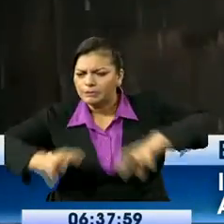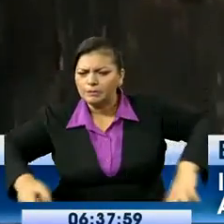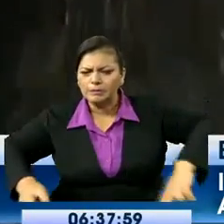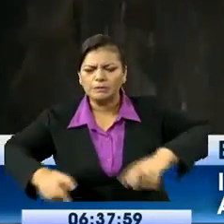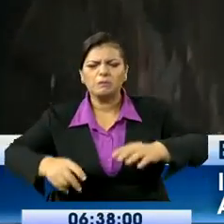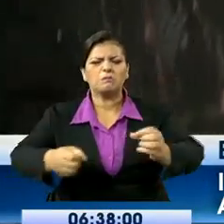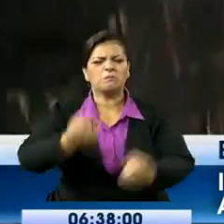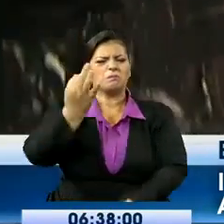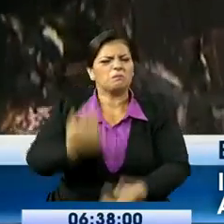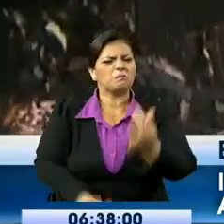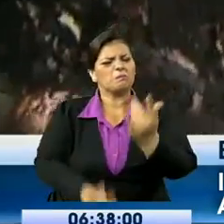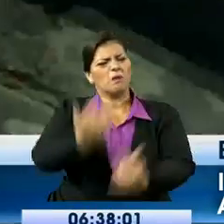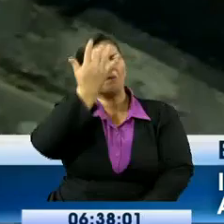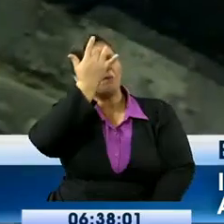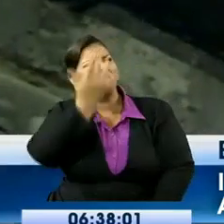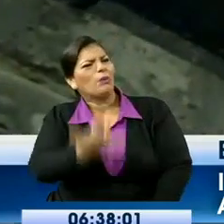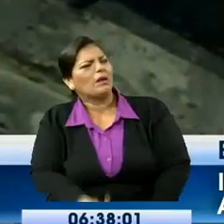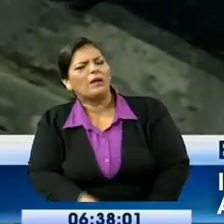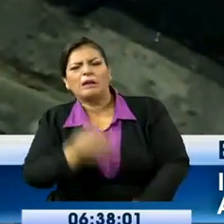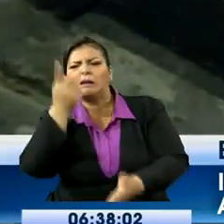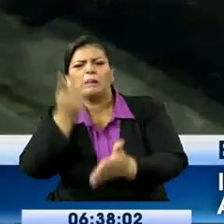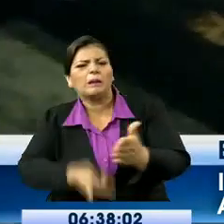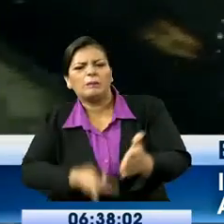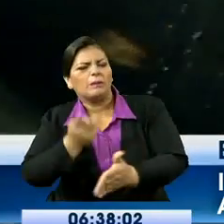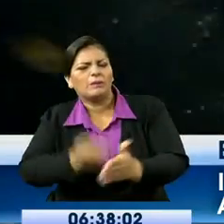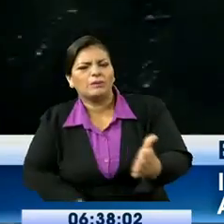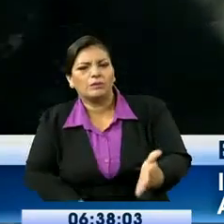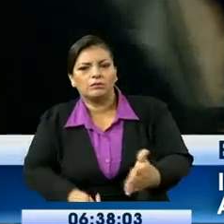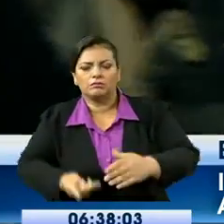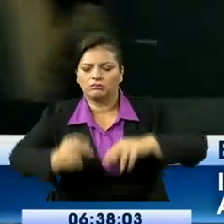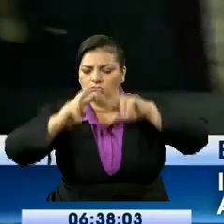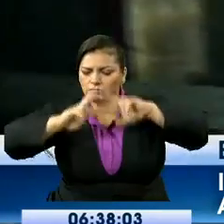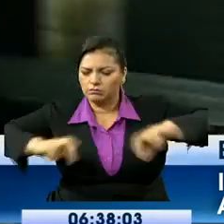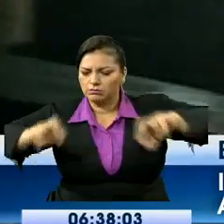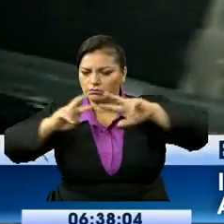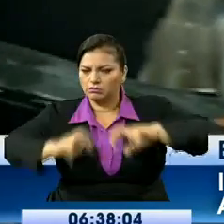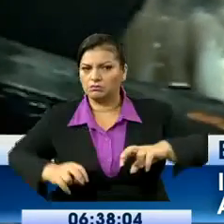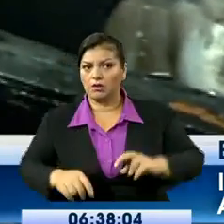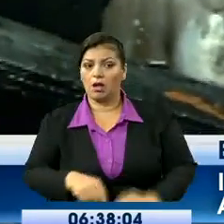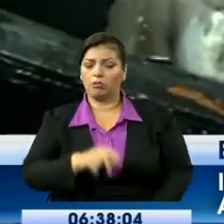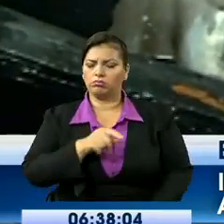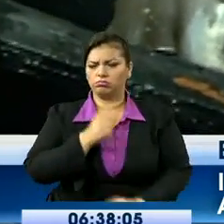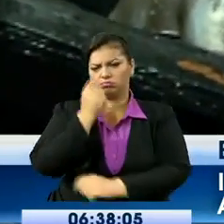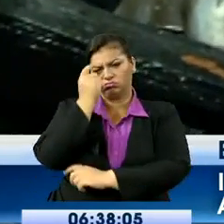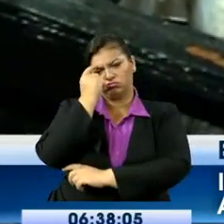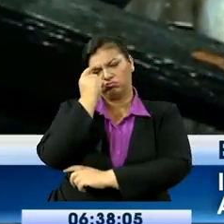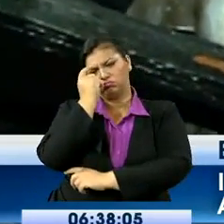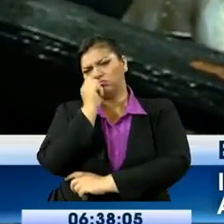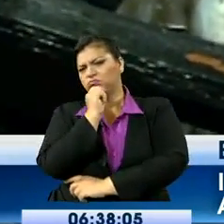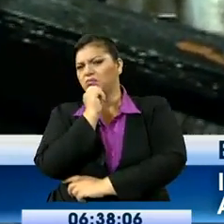del siniestro. Aunque extraoficialmente se comenta que pudo tratarse de un